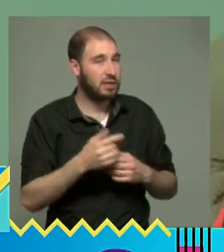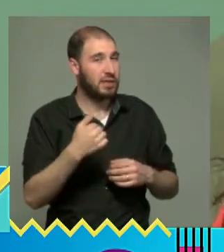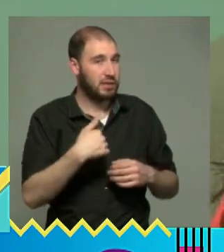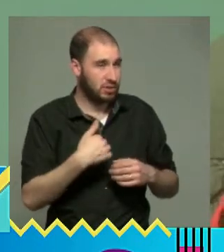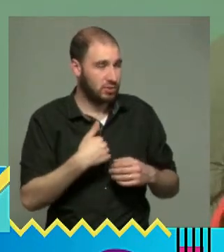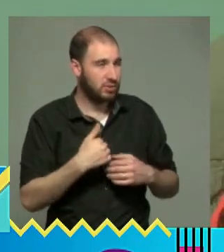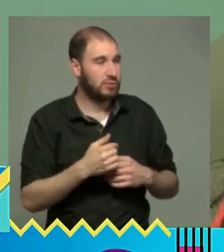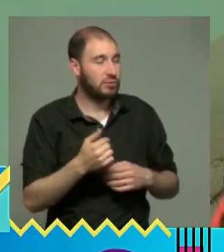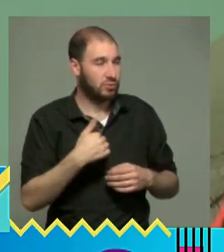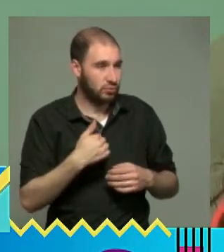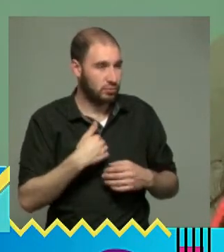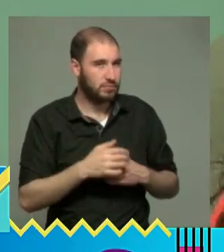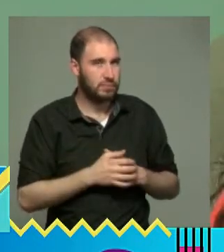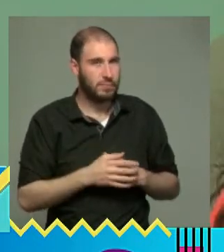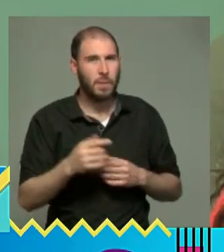estar,